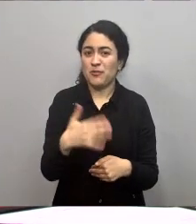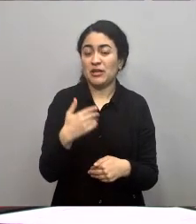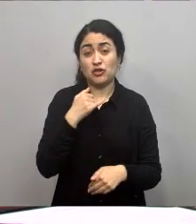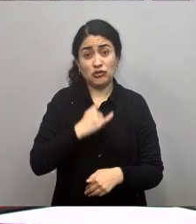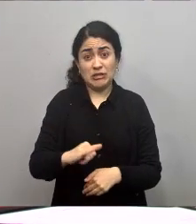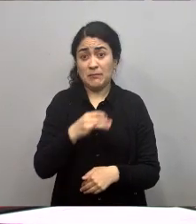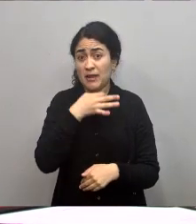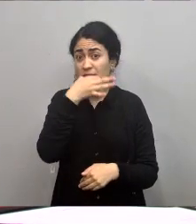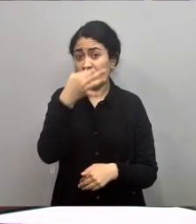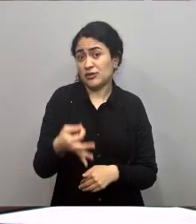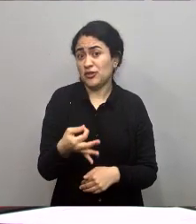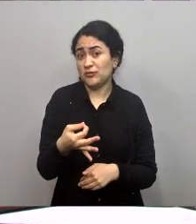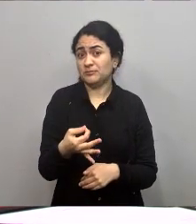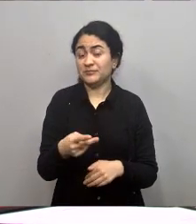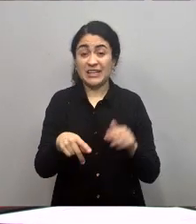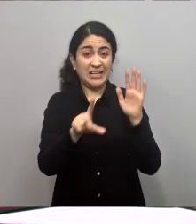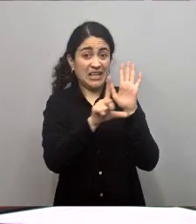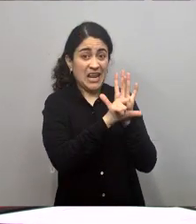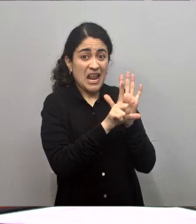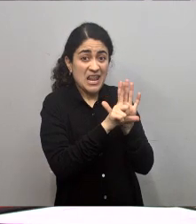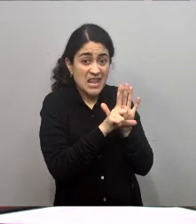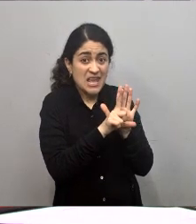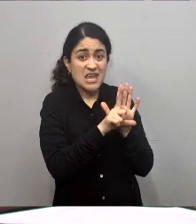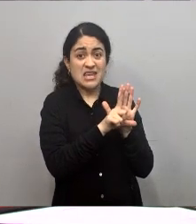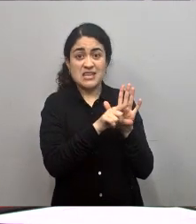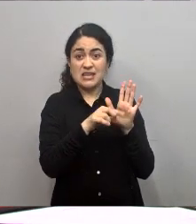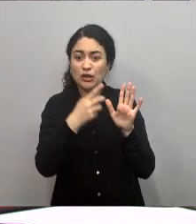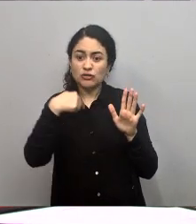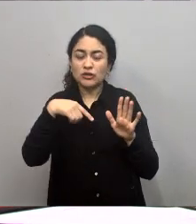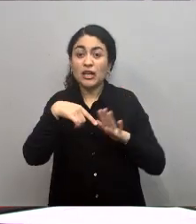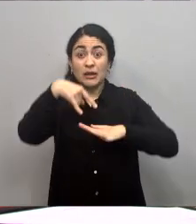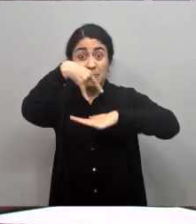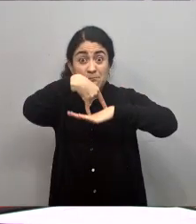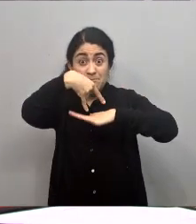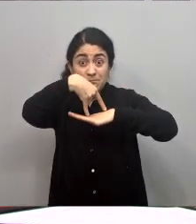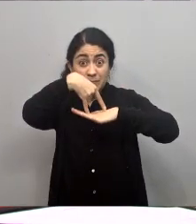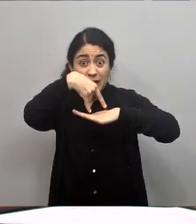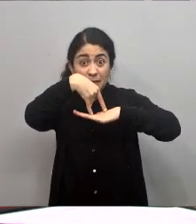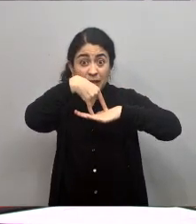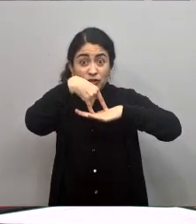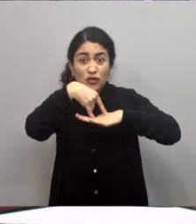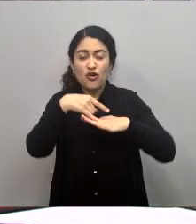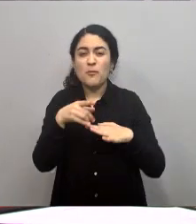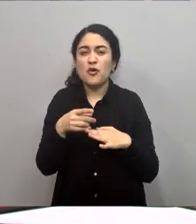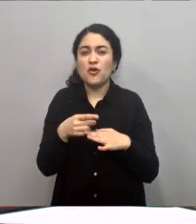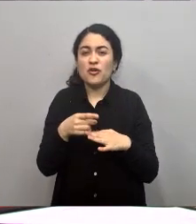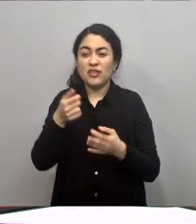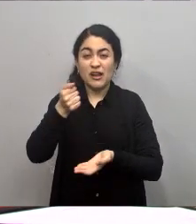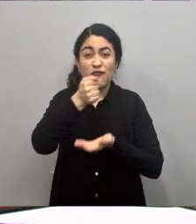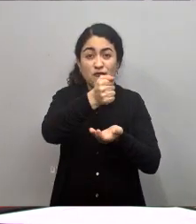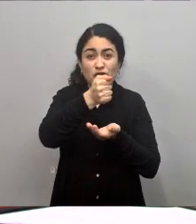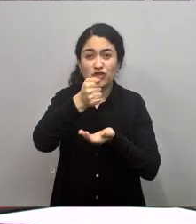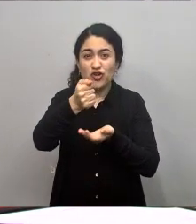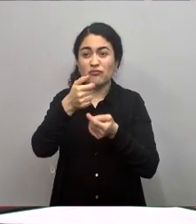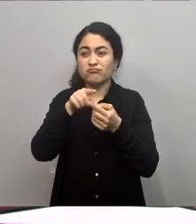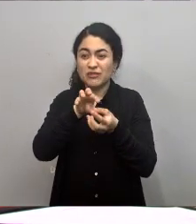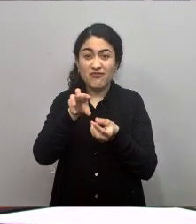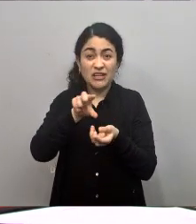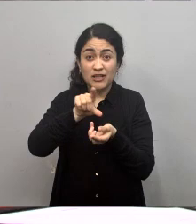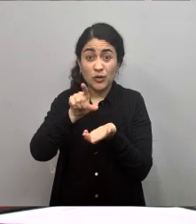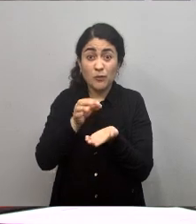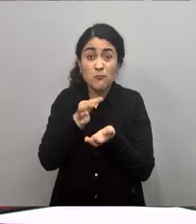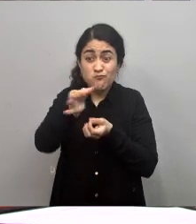claro que en el sentido de que las leyes que ha ido evocando el Parlamento en orden a la descentralización han sido profundamente